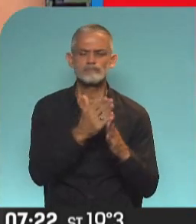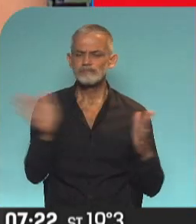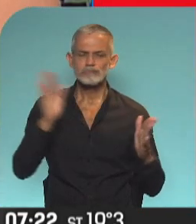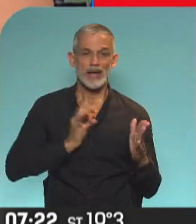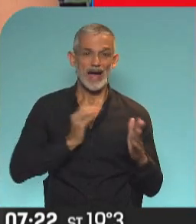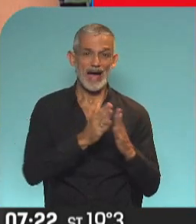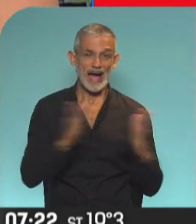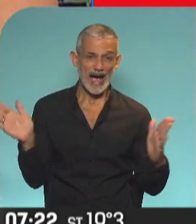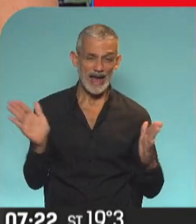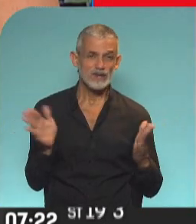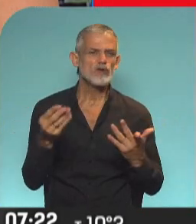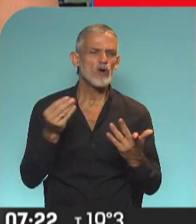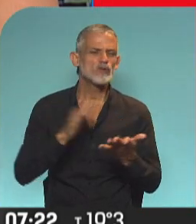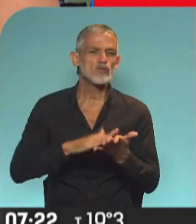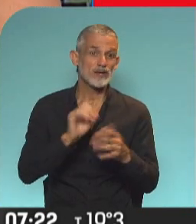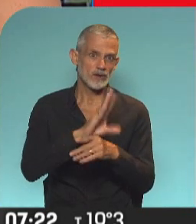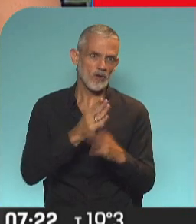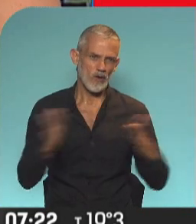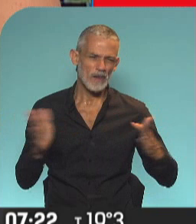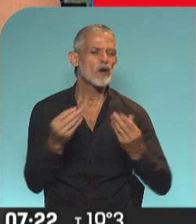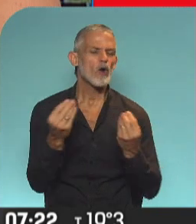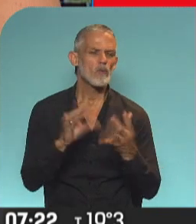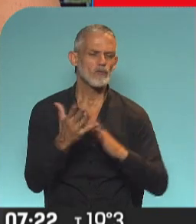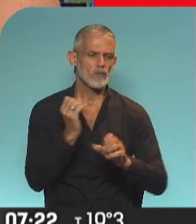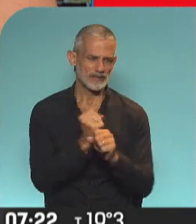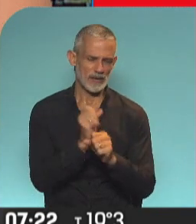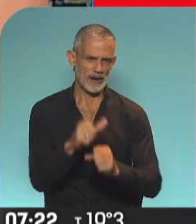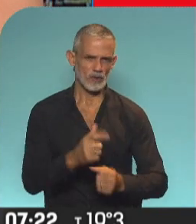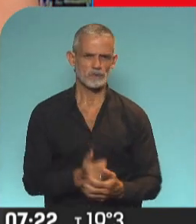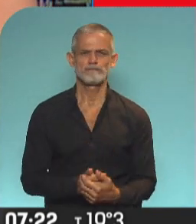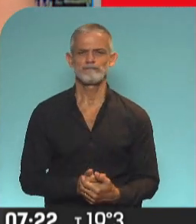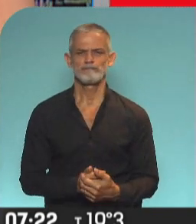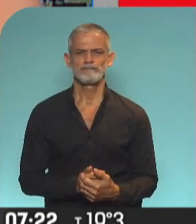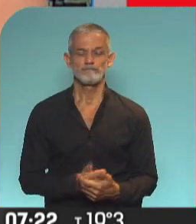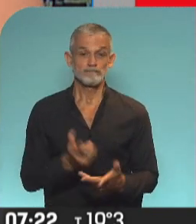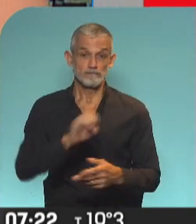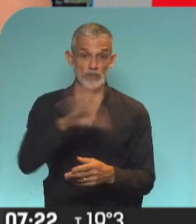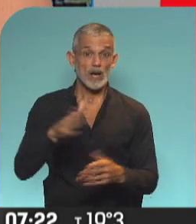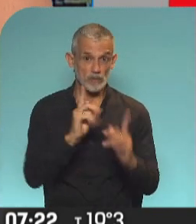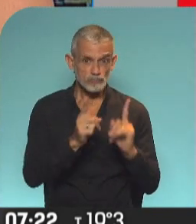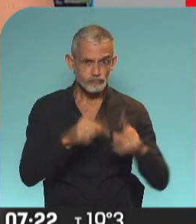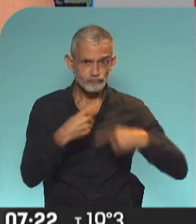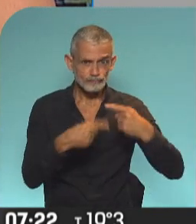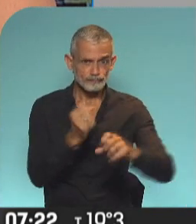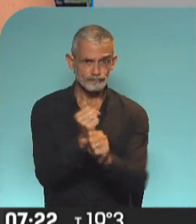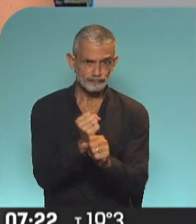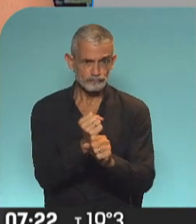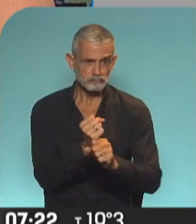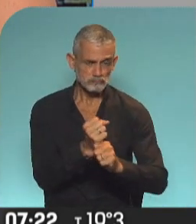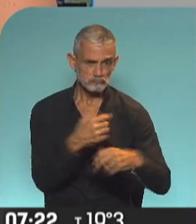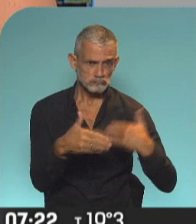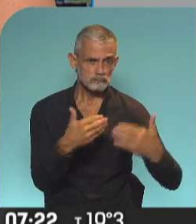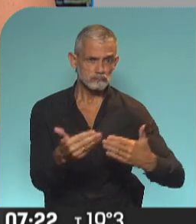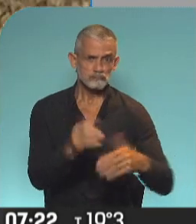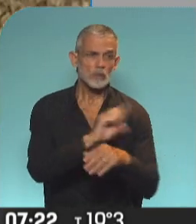del año y en el marco sobre todo de la pandemia? Sí, bueno, el campo siguió trabajando, ¿no? Seguramente con